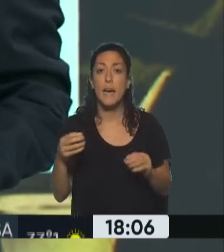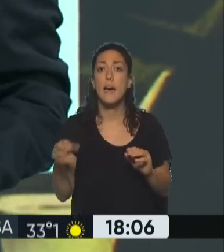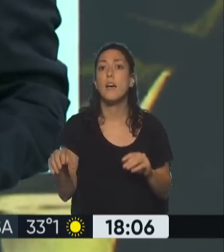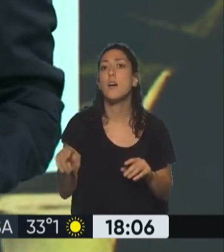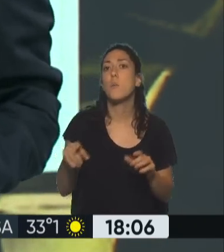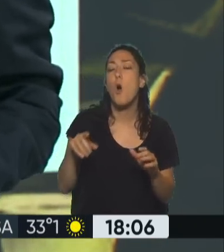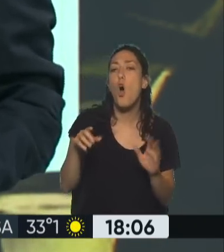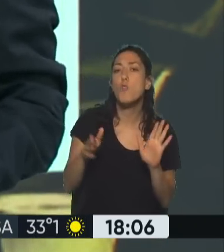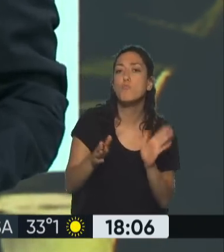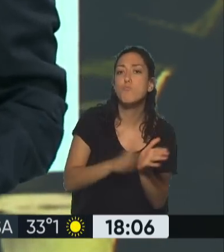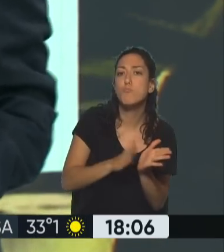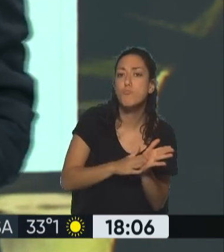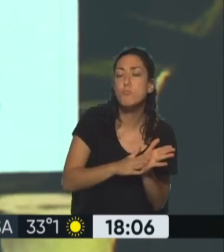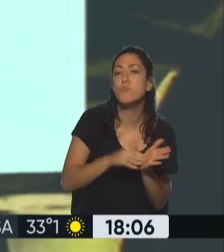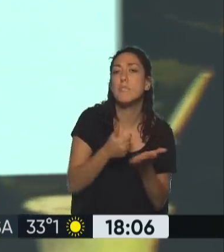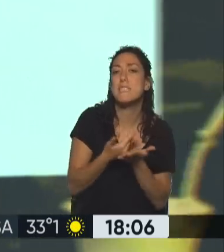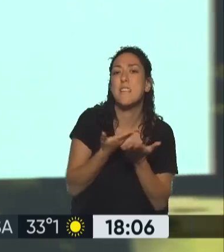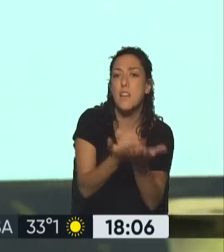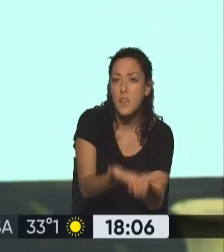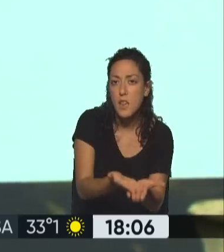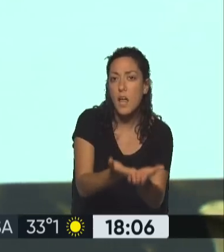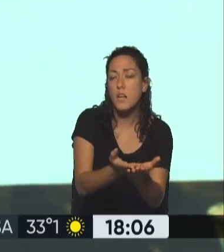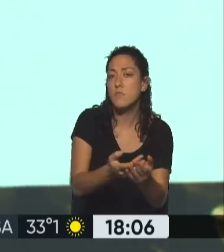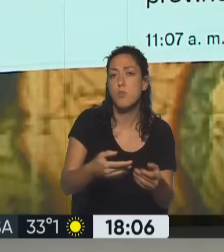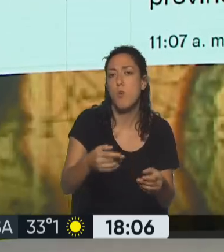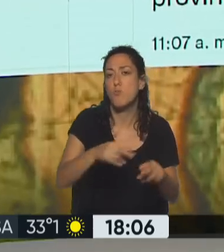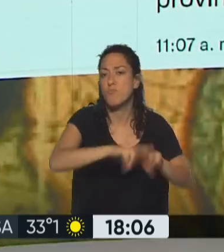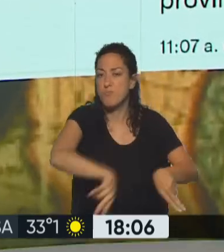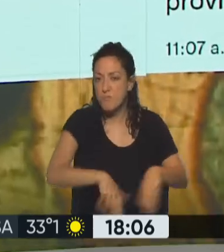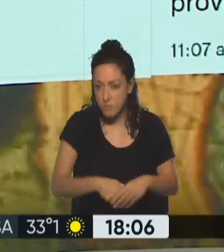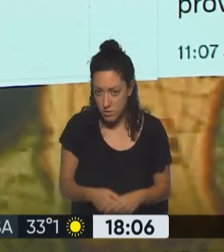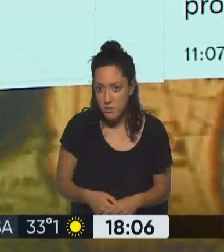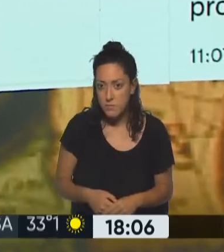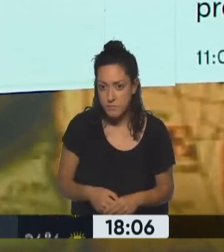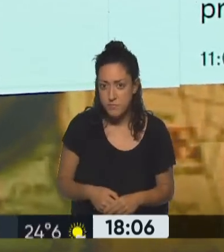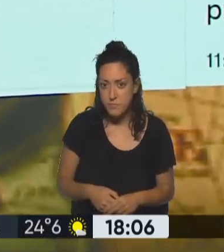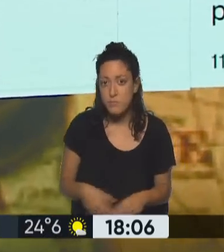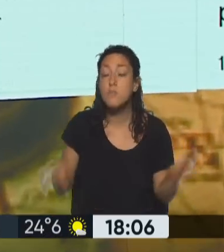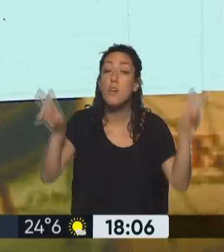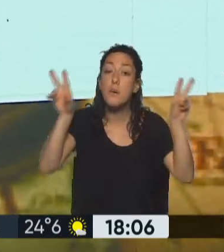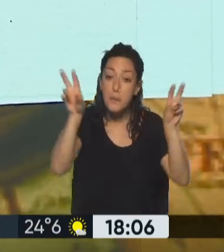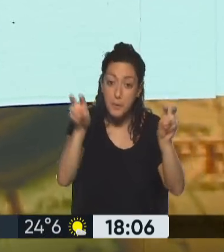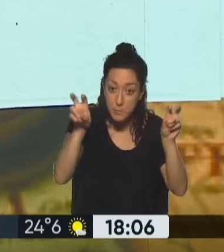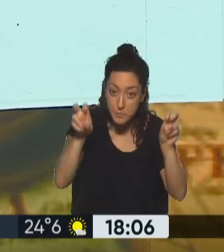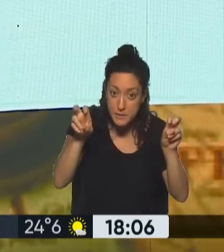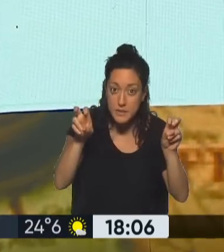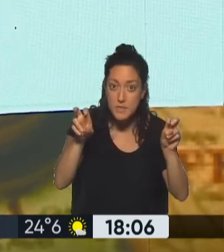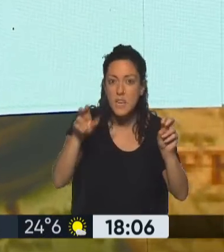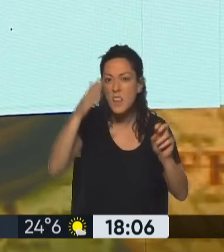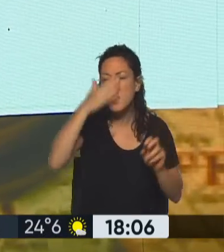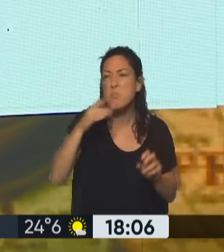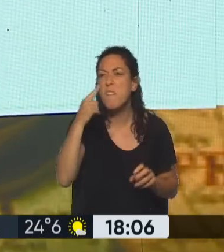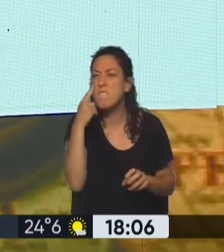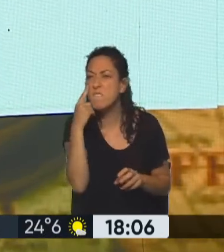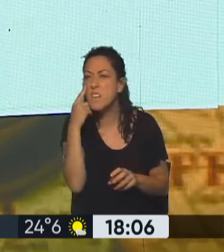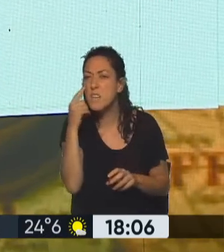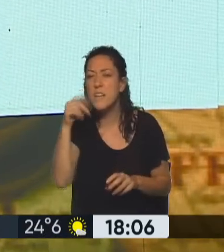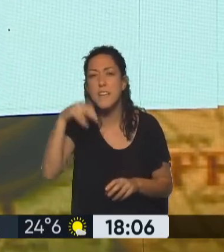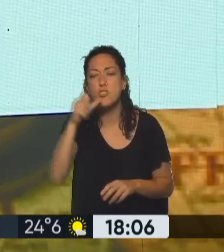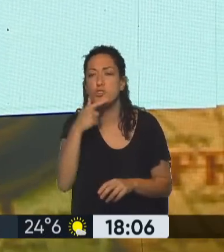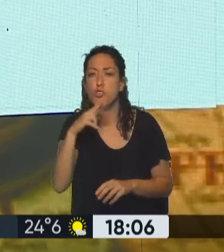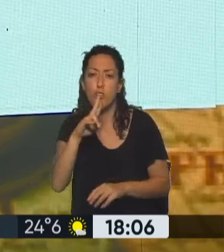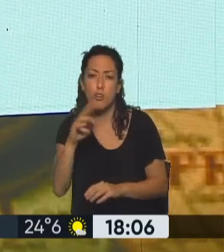revocatoria. Y además, ahí en comillas, y después, por supuesto, le vamos a pedir que nos explique el querido Néstor Espósito,